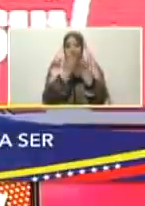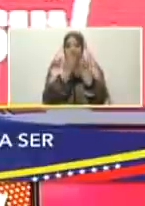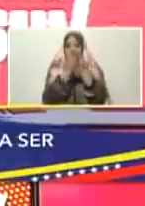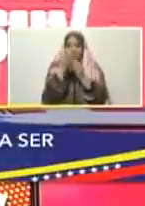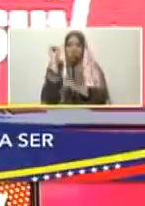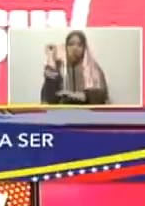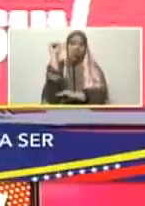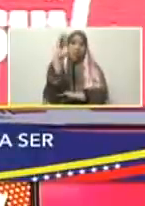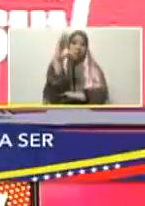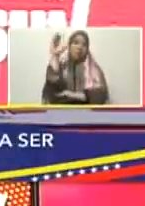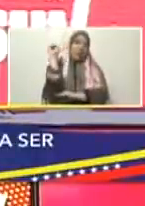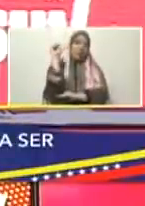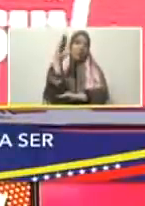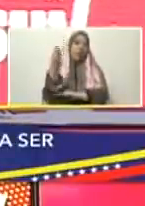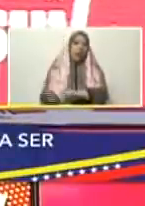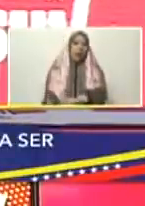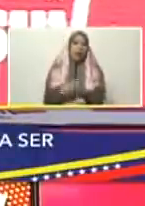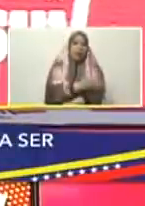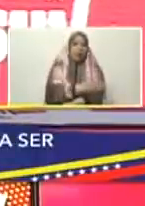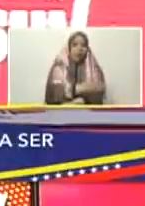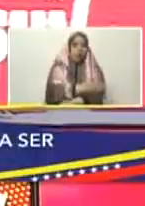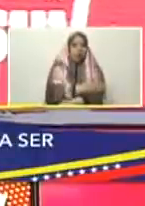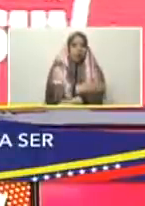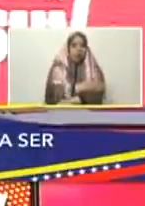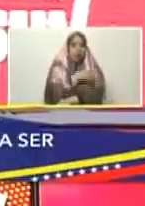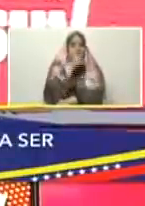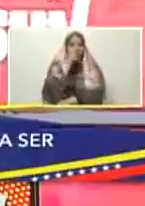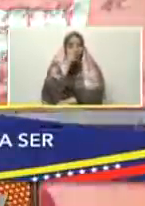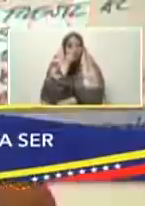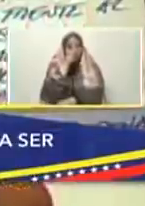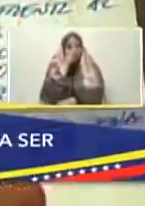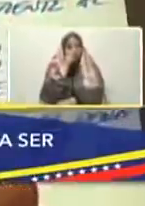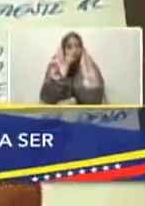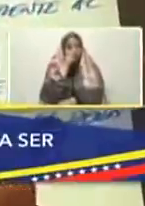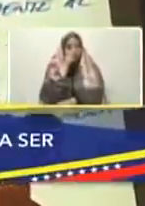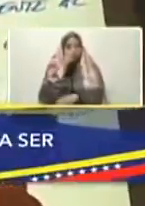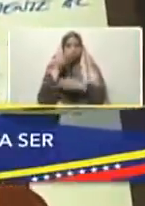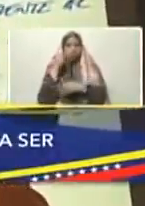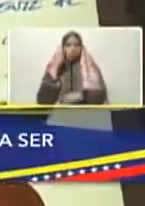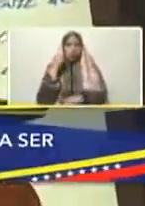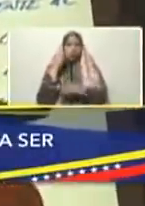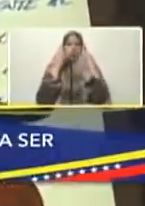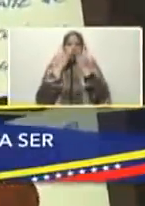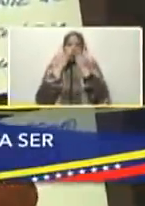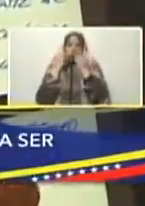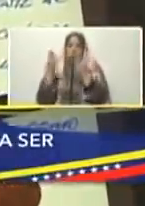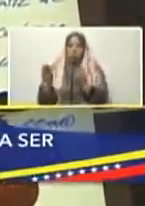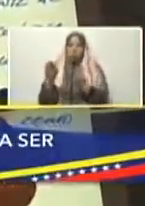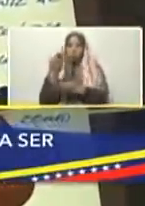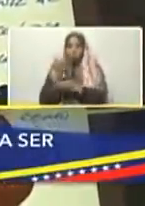y uno de los documentos que recibí fue de ernesto villegas por el hub el benjamín